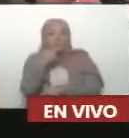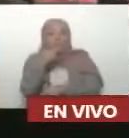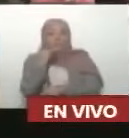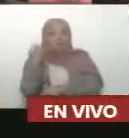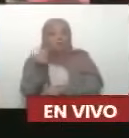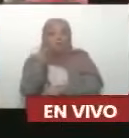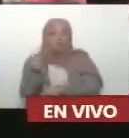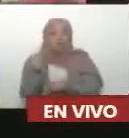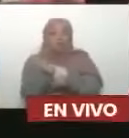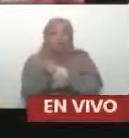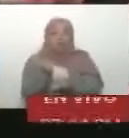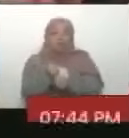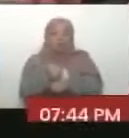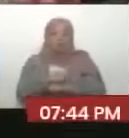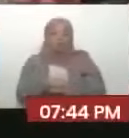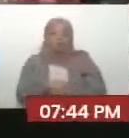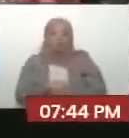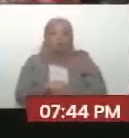argentina.